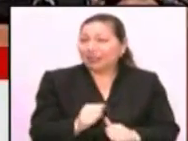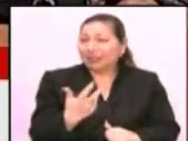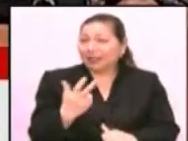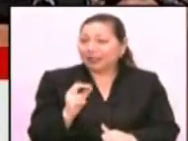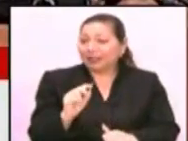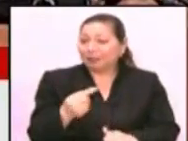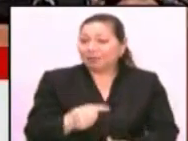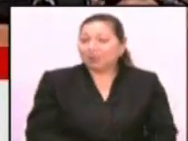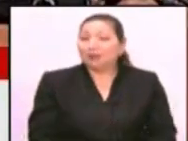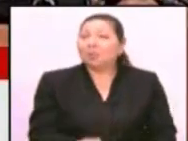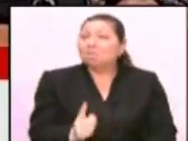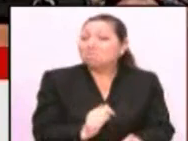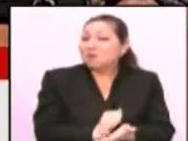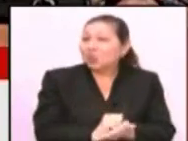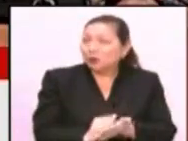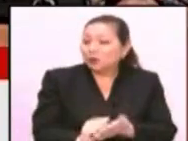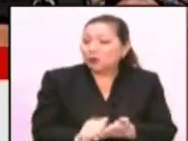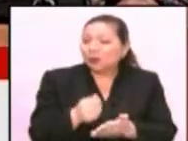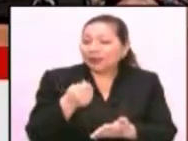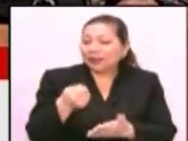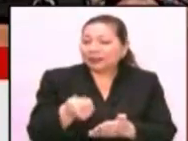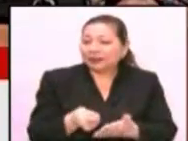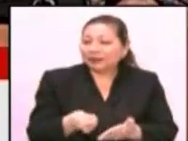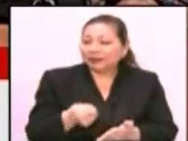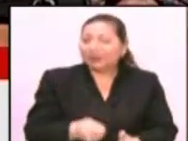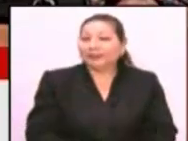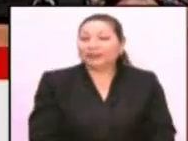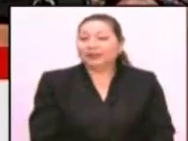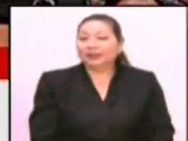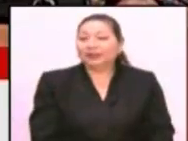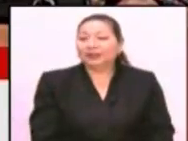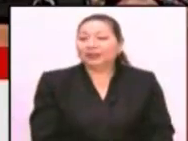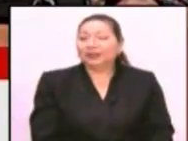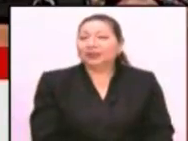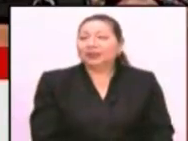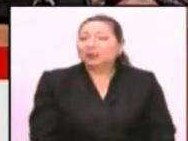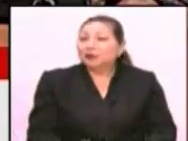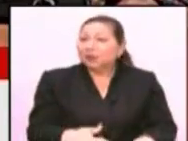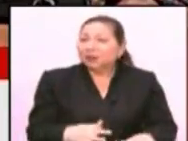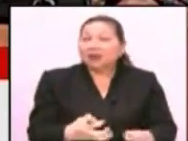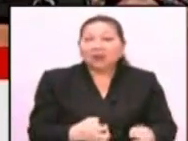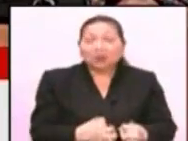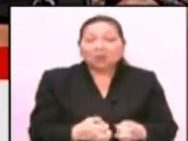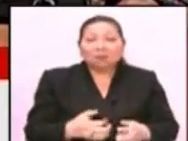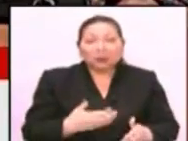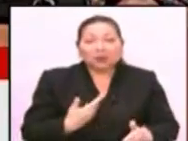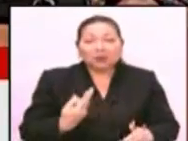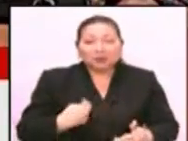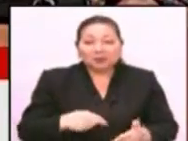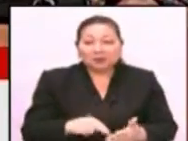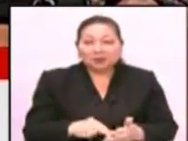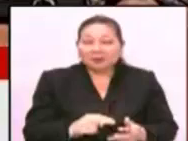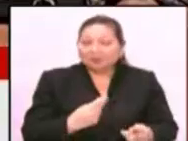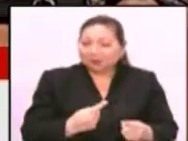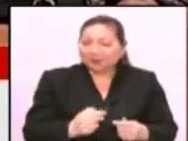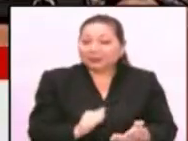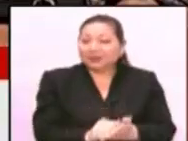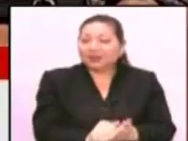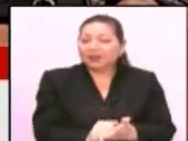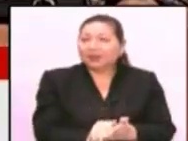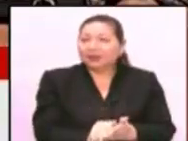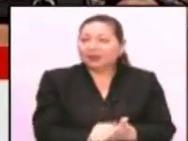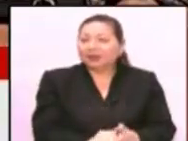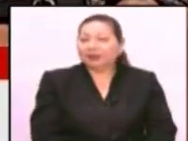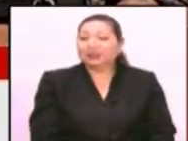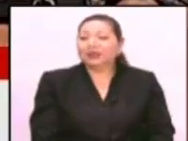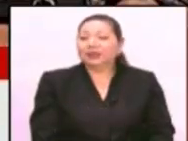30.000 soles mensuales, e incluso el tema de maquinar ese equipo que podríamos nosotros, una figura mixta, entrar en un tema de